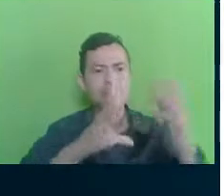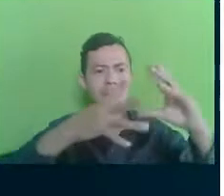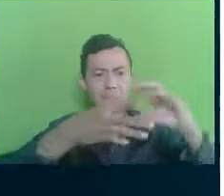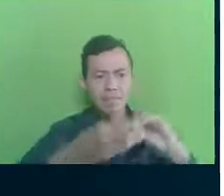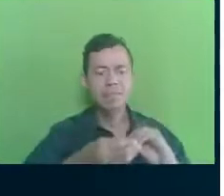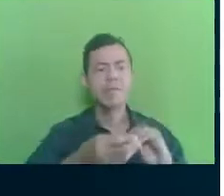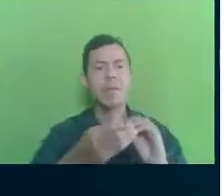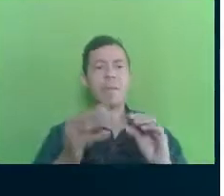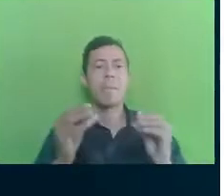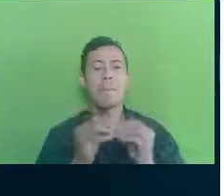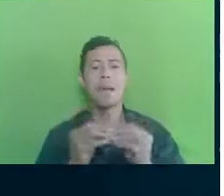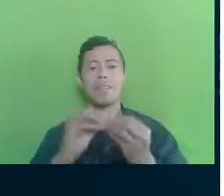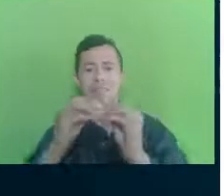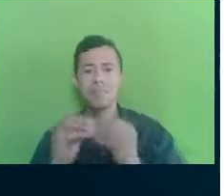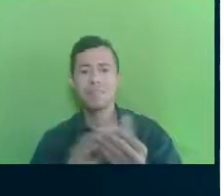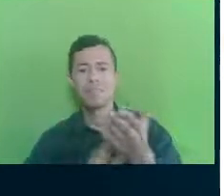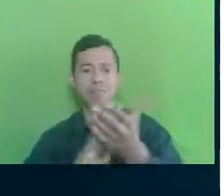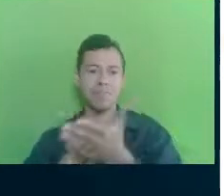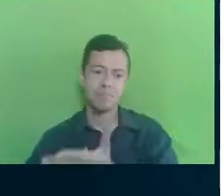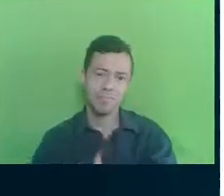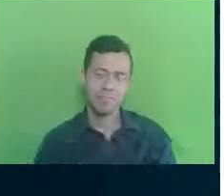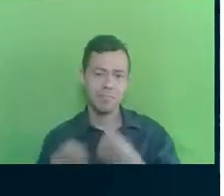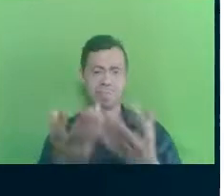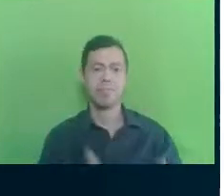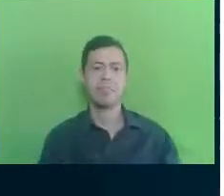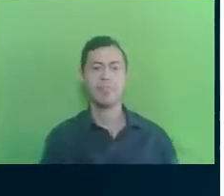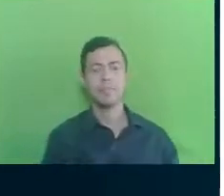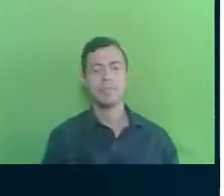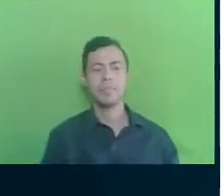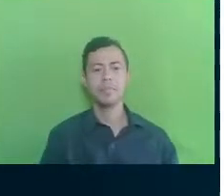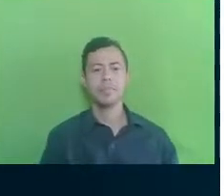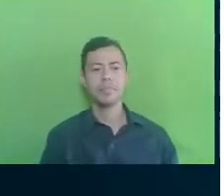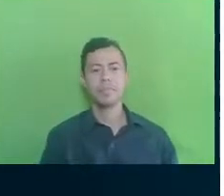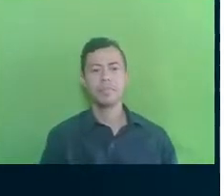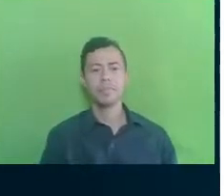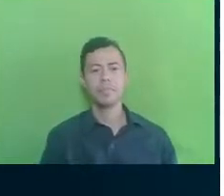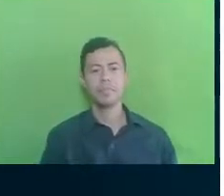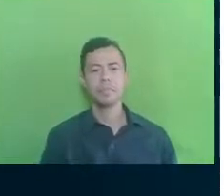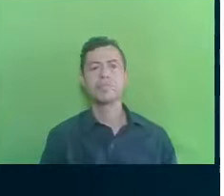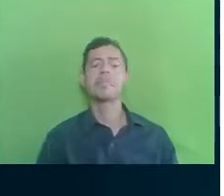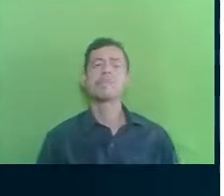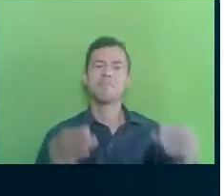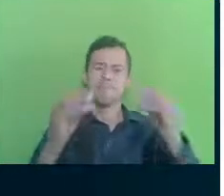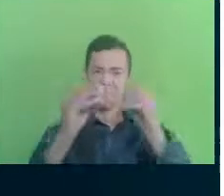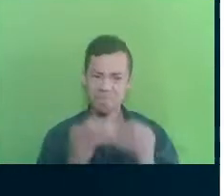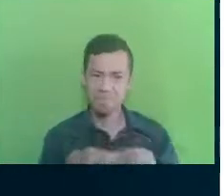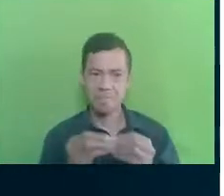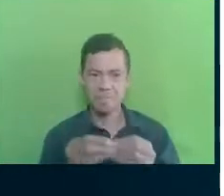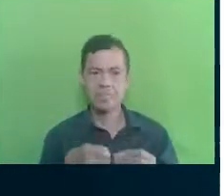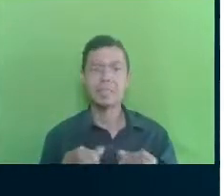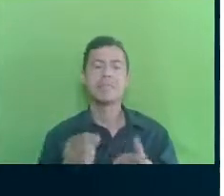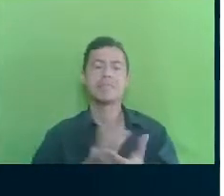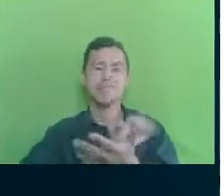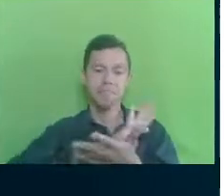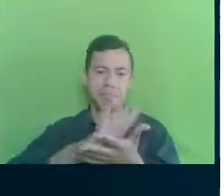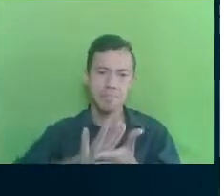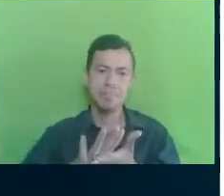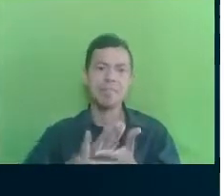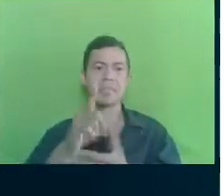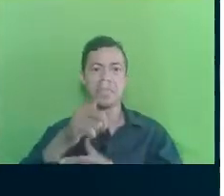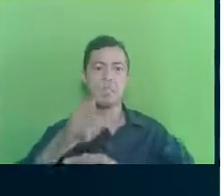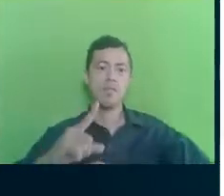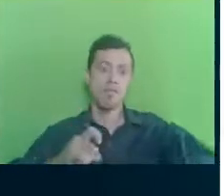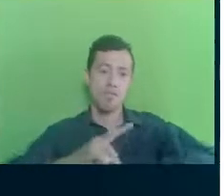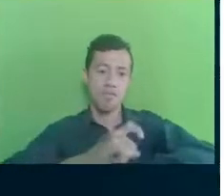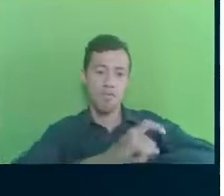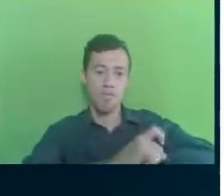inclusive agregar algún tipo de estructura en la data. Más productos gratuitos que pueden ustedes tener acceso. Google Earth